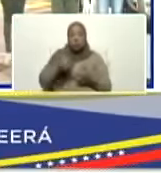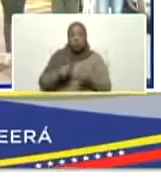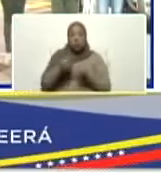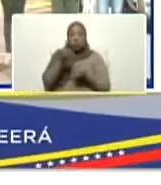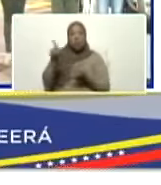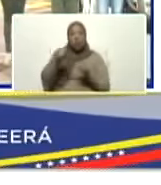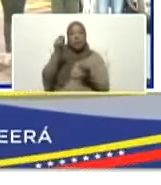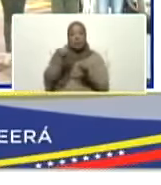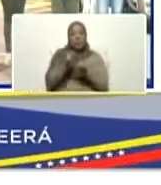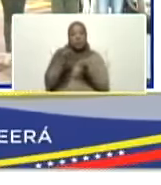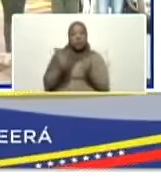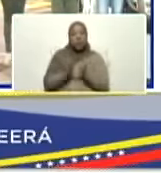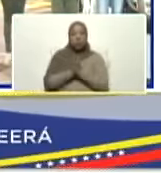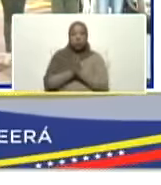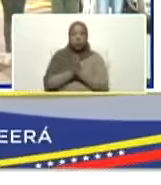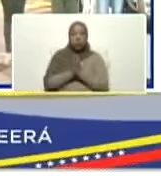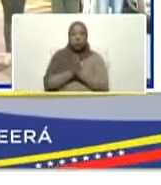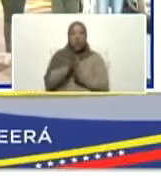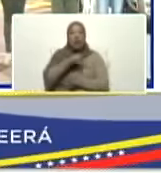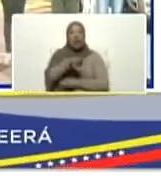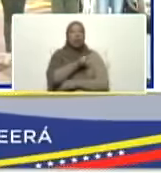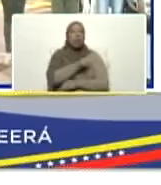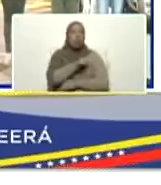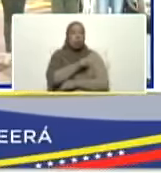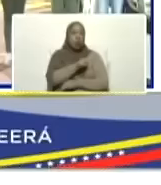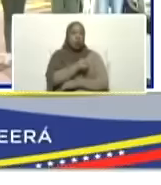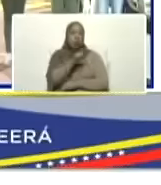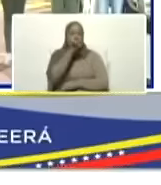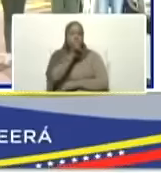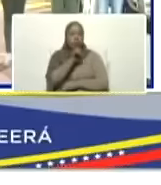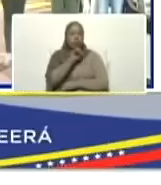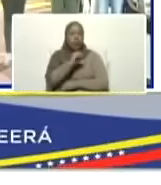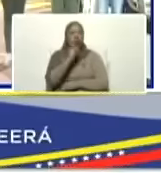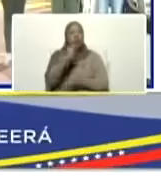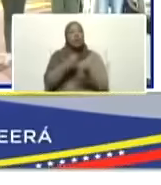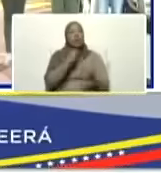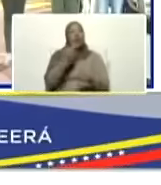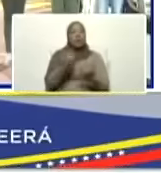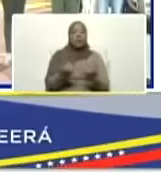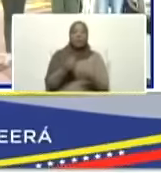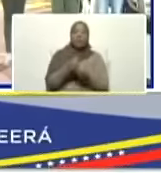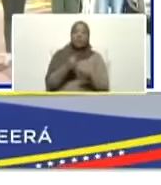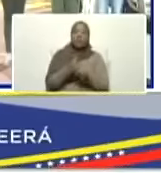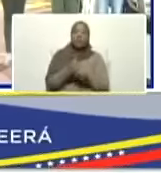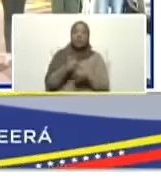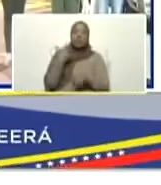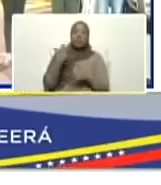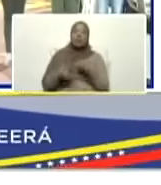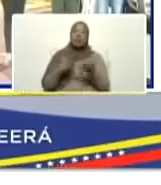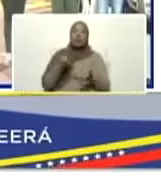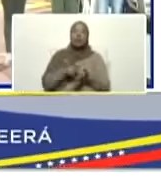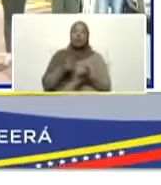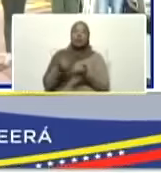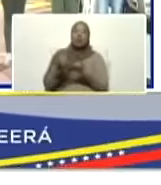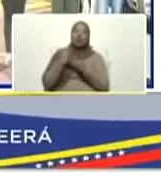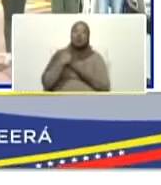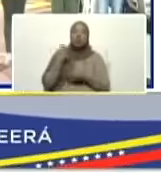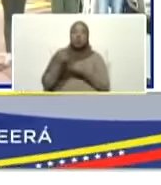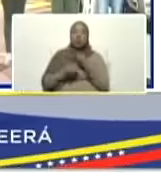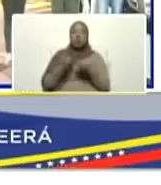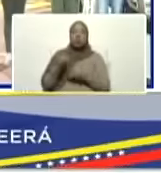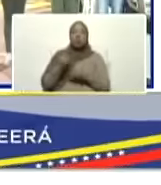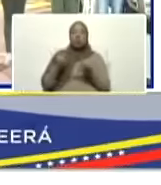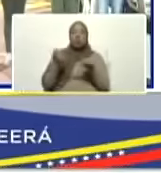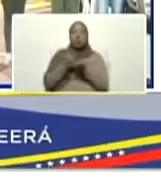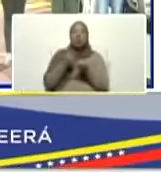Y aquí le vino la inspiración muchos años antes. Sus asistentes y ayudantes creyeron que había entrado